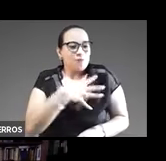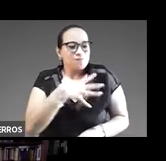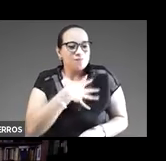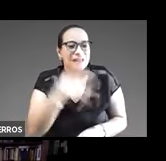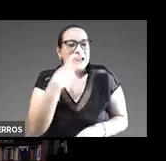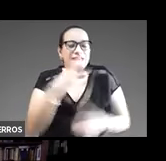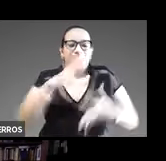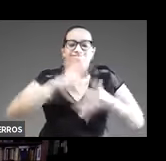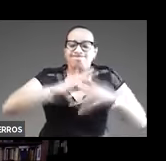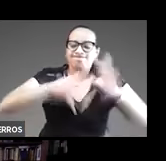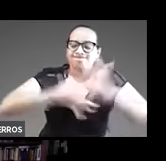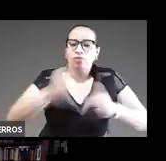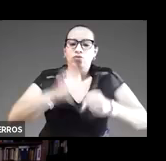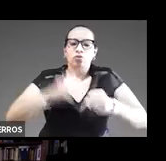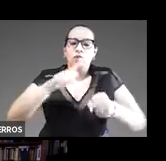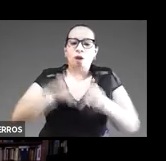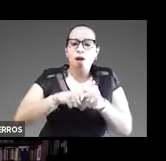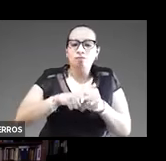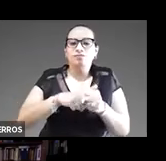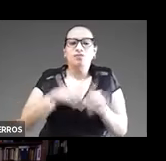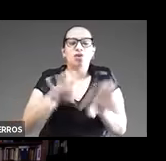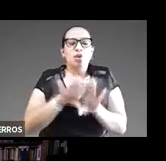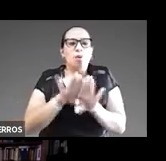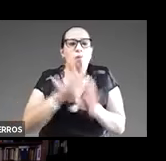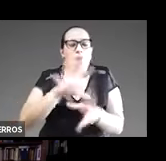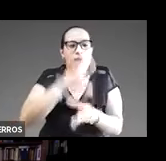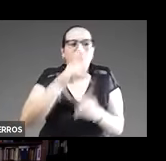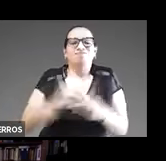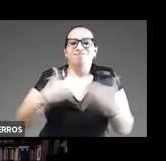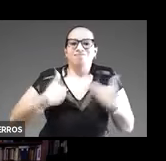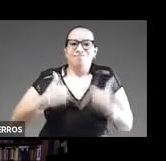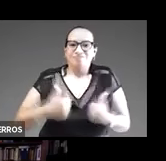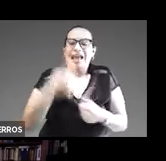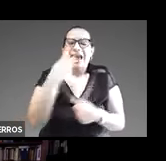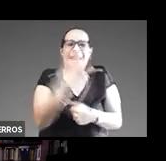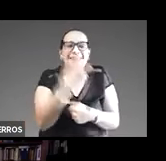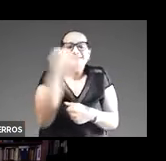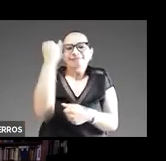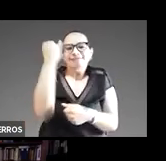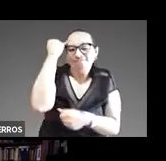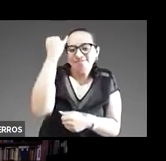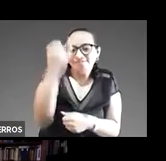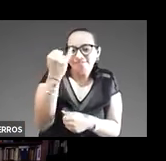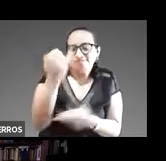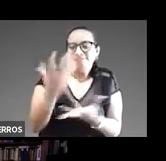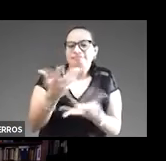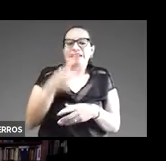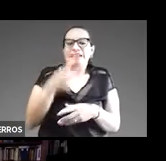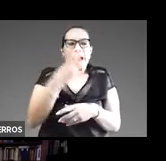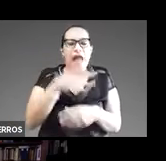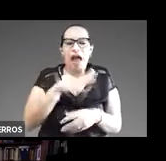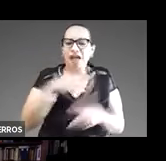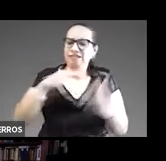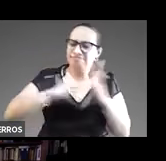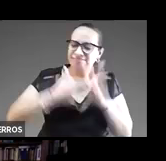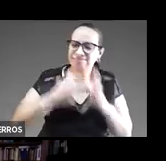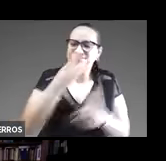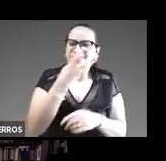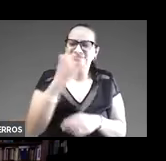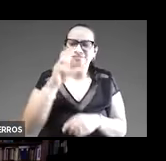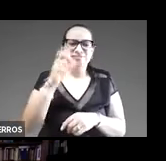social hace sinapsis, ¿no? Un poco esa es la idea. Y ahí es donde entra la estrategia 333,